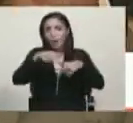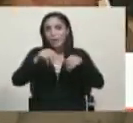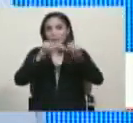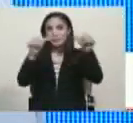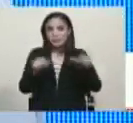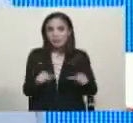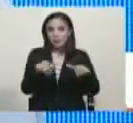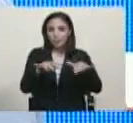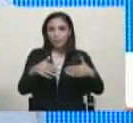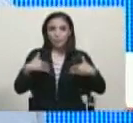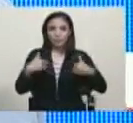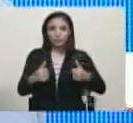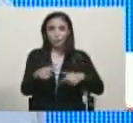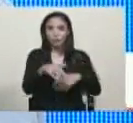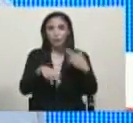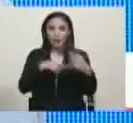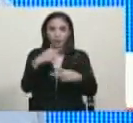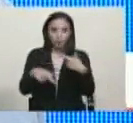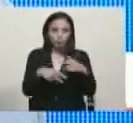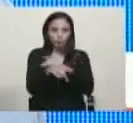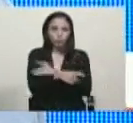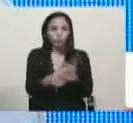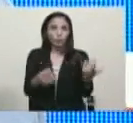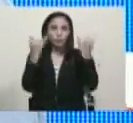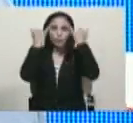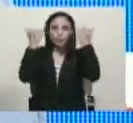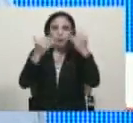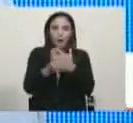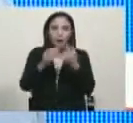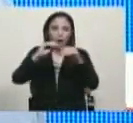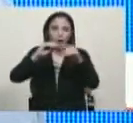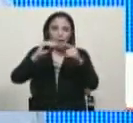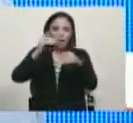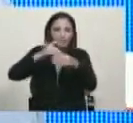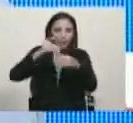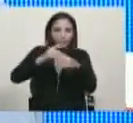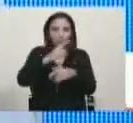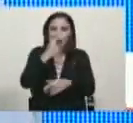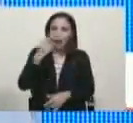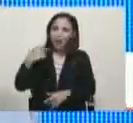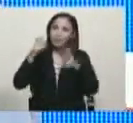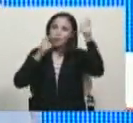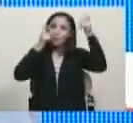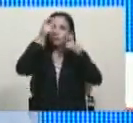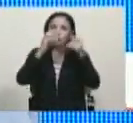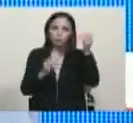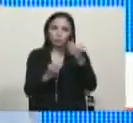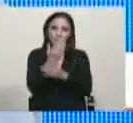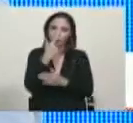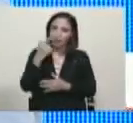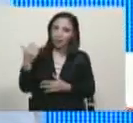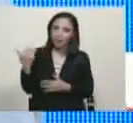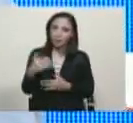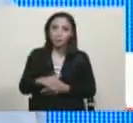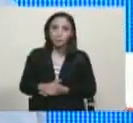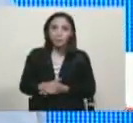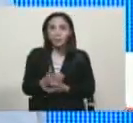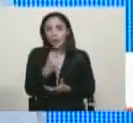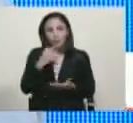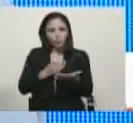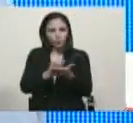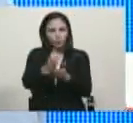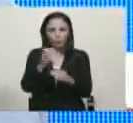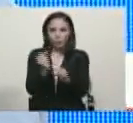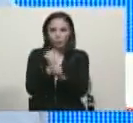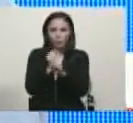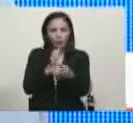salud que la Revolución Bolivariana ha creado, que fundó nuestro amado comandante Hugo Chávez, y que continuamos en